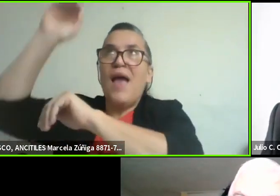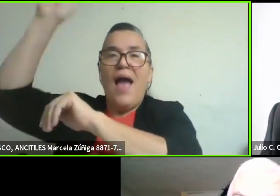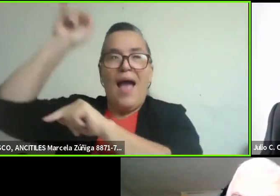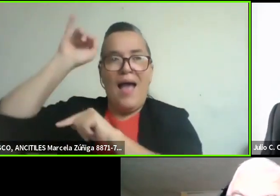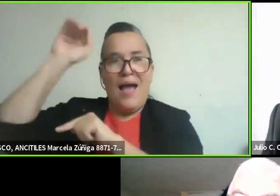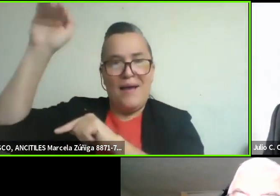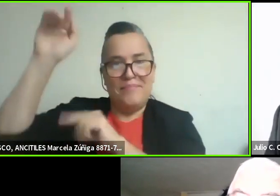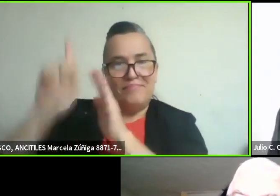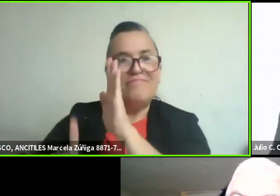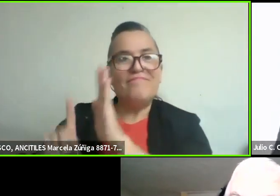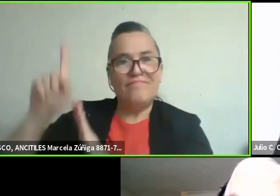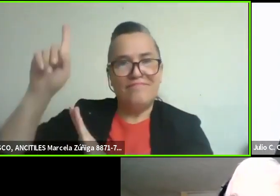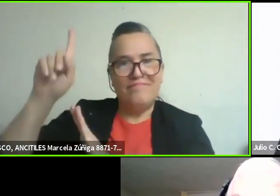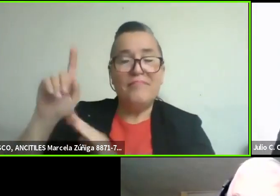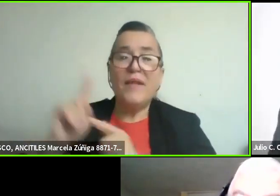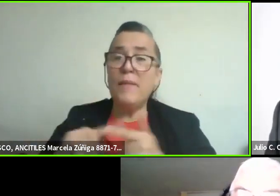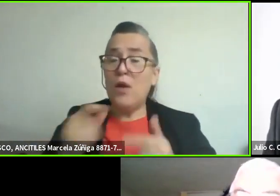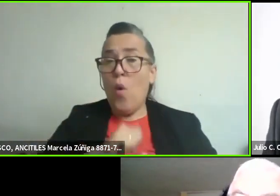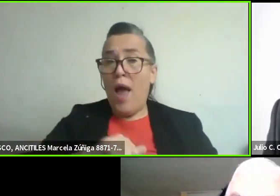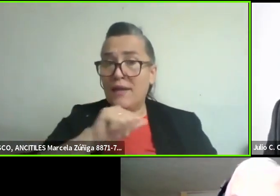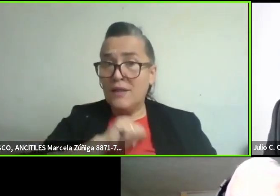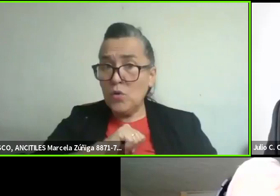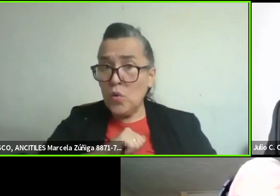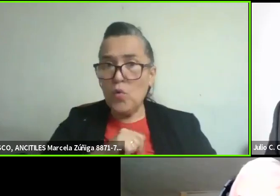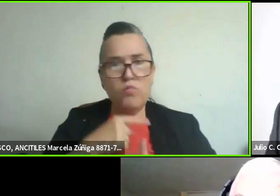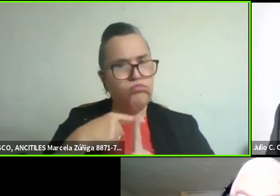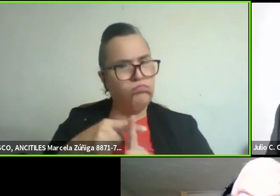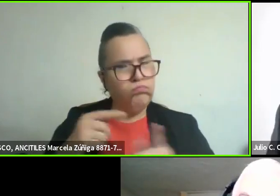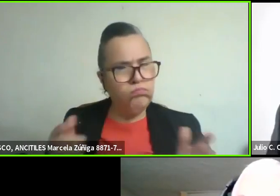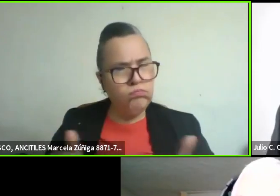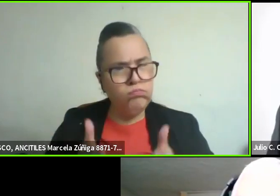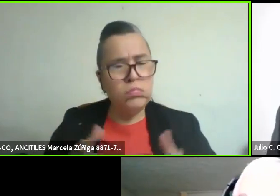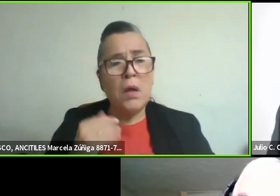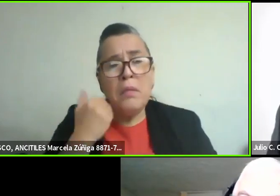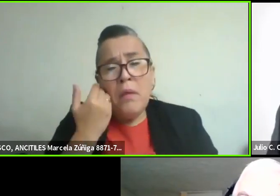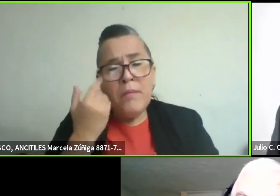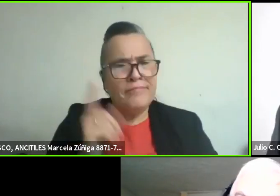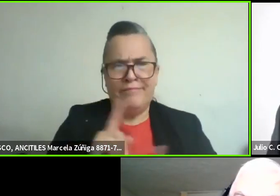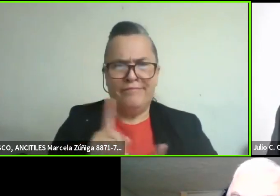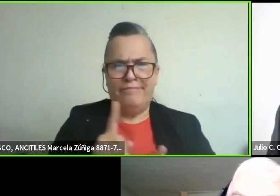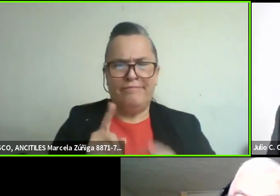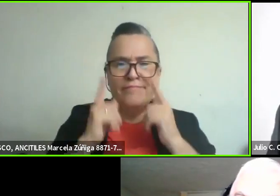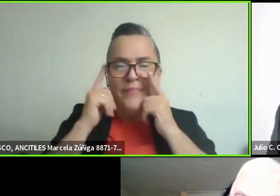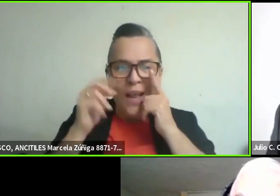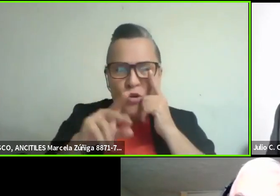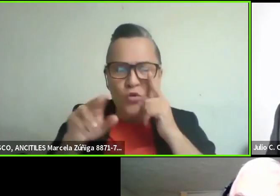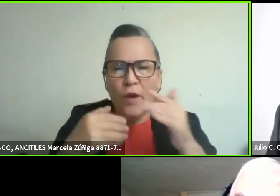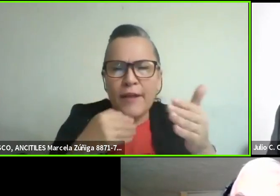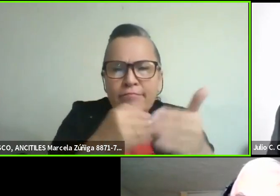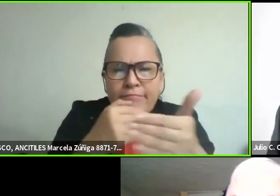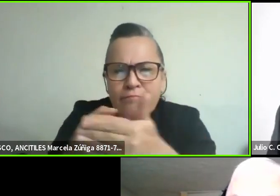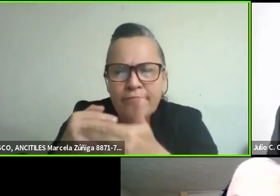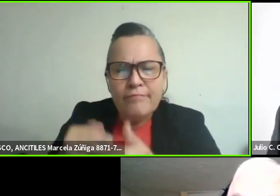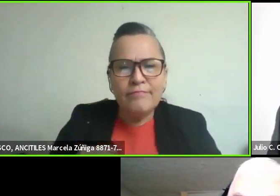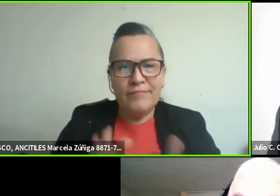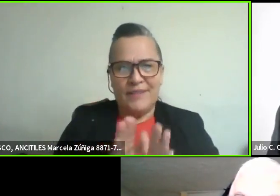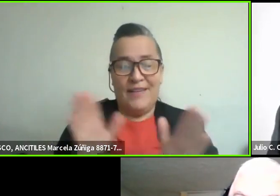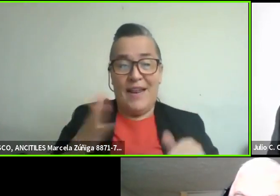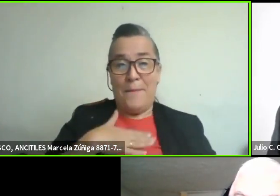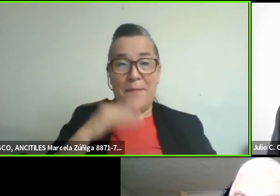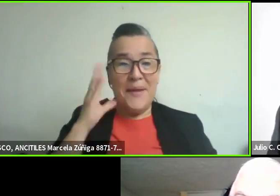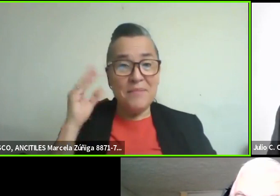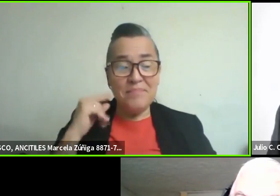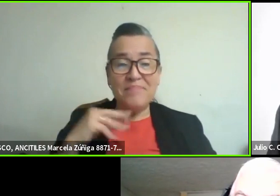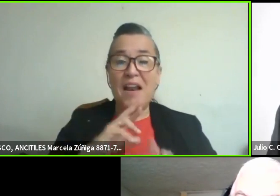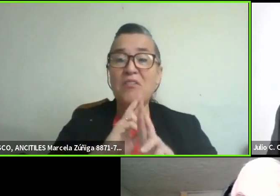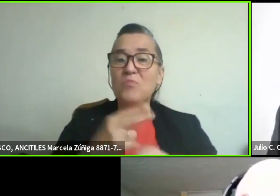sí le diría es que hay que tener una actitud muy proactiva no hay que tener timidez hay que acercarse a los colegas en general repito mi experiencia es que las